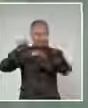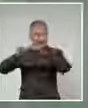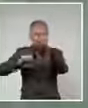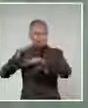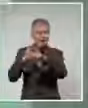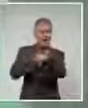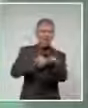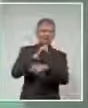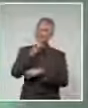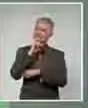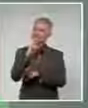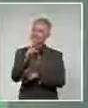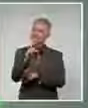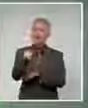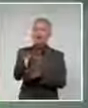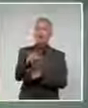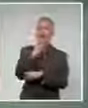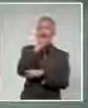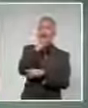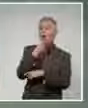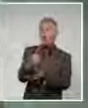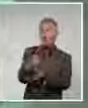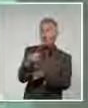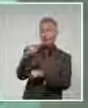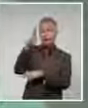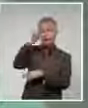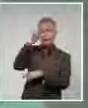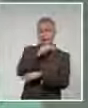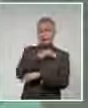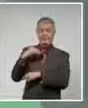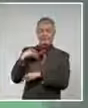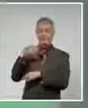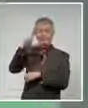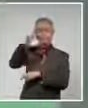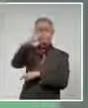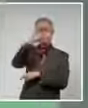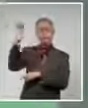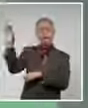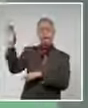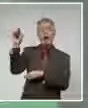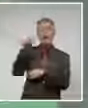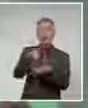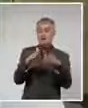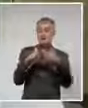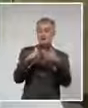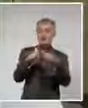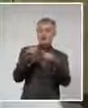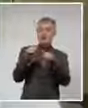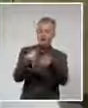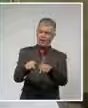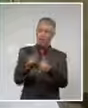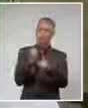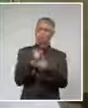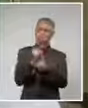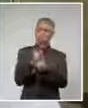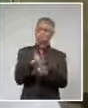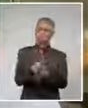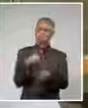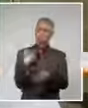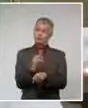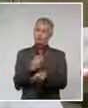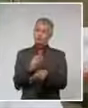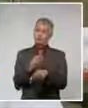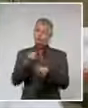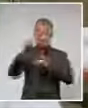este equipo de jóvenes neurocirujanos del Hospital Carlos Manuel de Céspedes en la capital granmense. Estamos hablando de una cirugía bastante